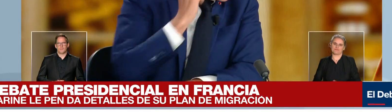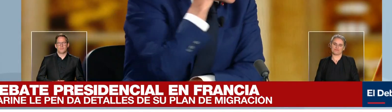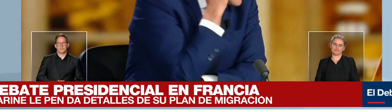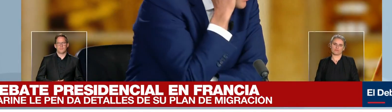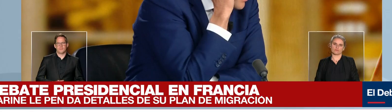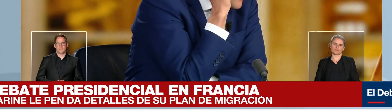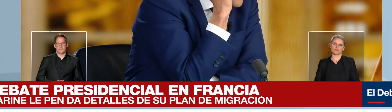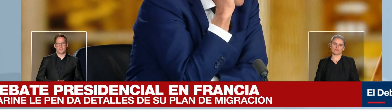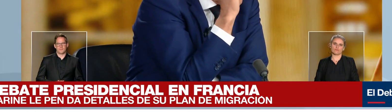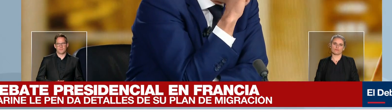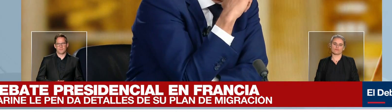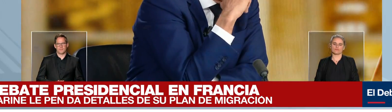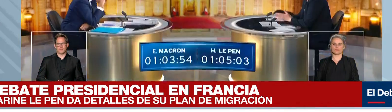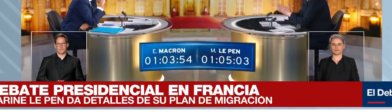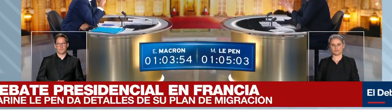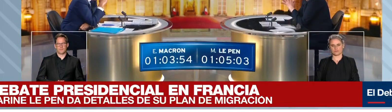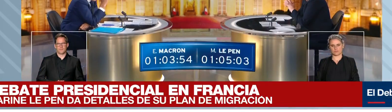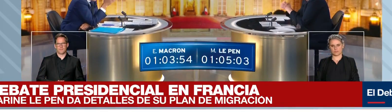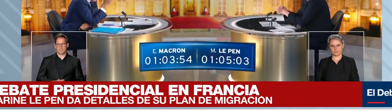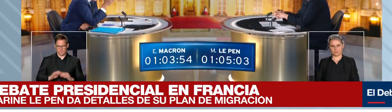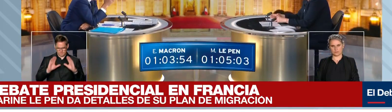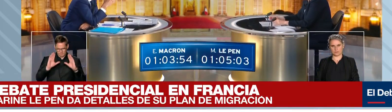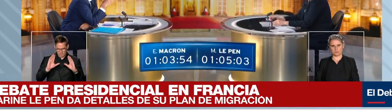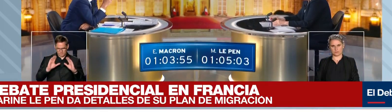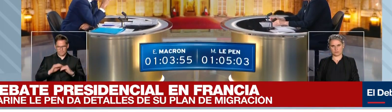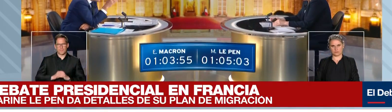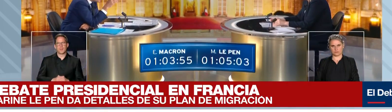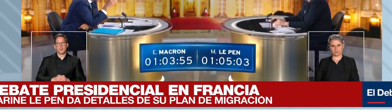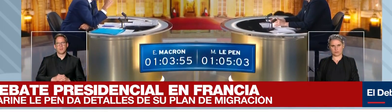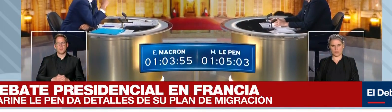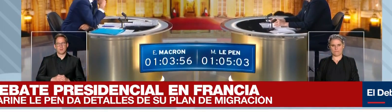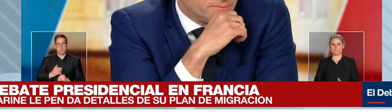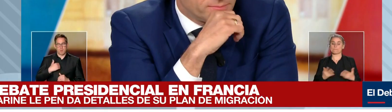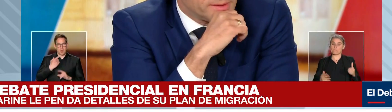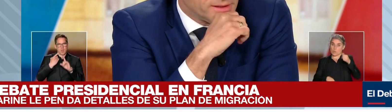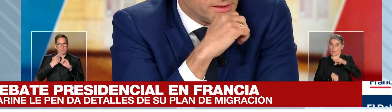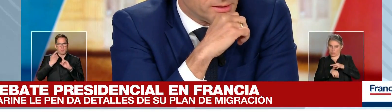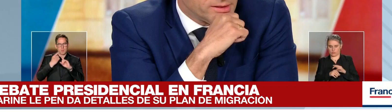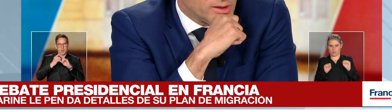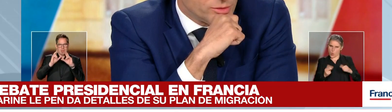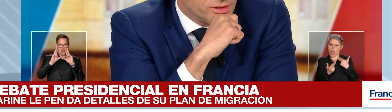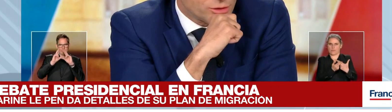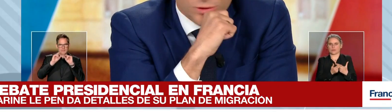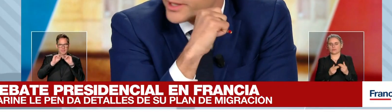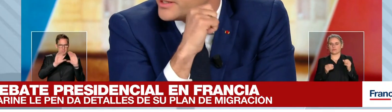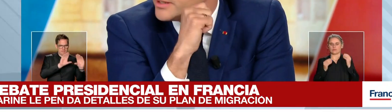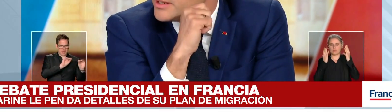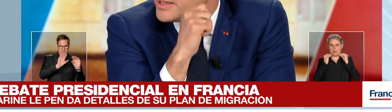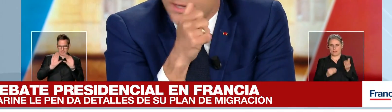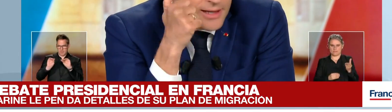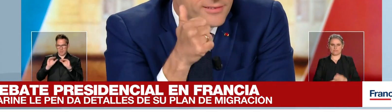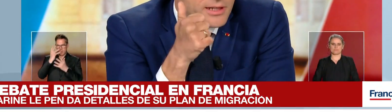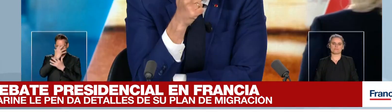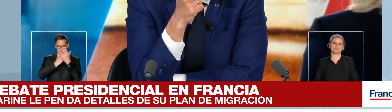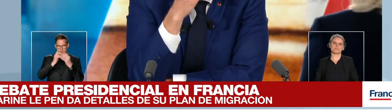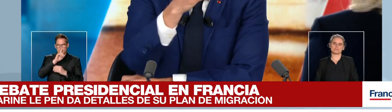Tiene un minuto largo para hablar sobre sus propuestas en este sentido y sus opiniones. Yo quiero distinguir ahí también las